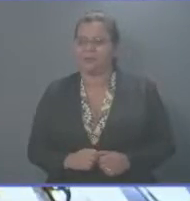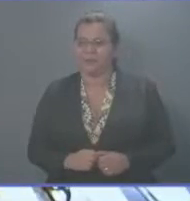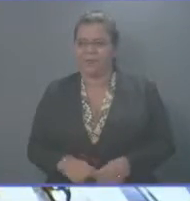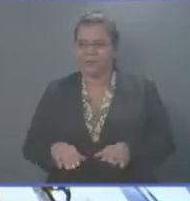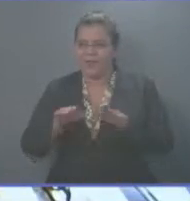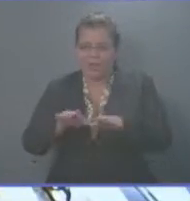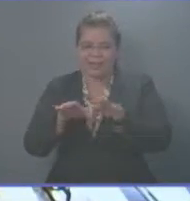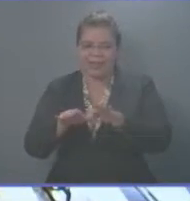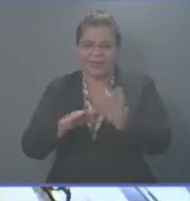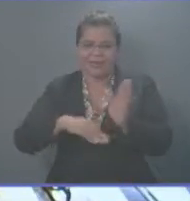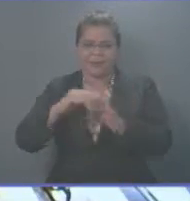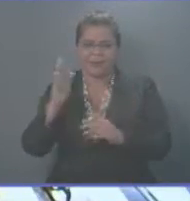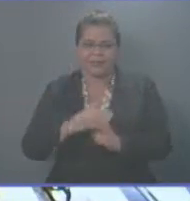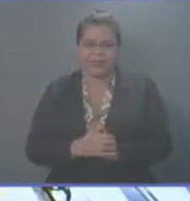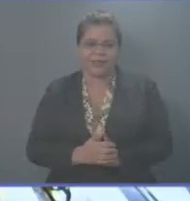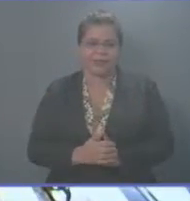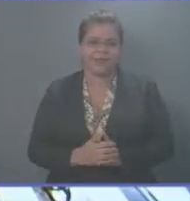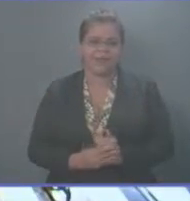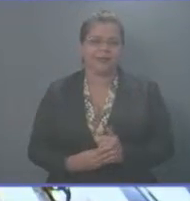Gracias, señor presidente.